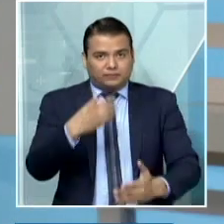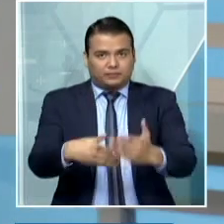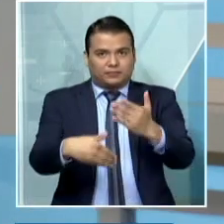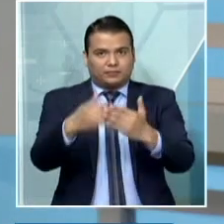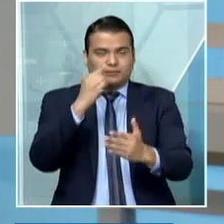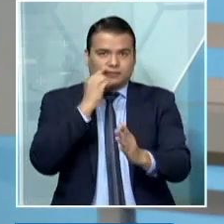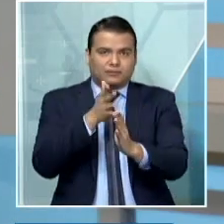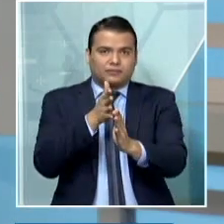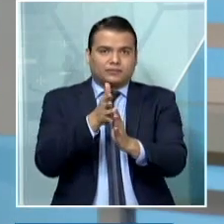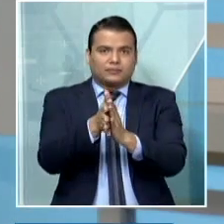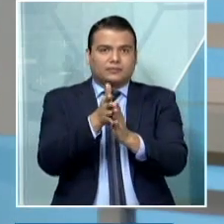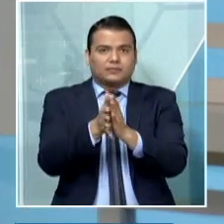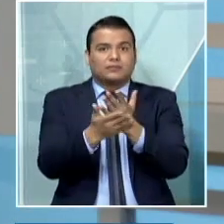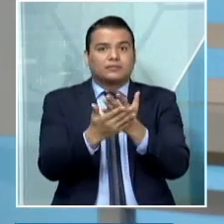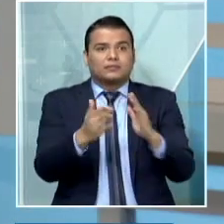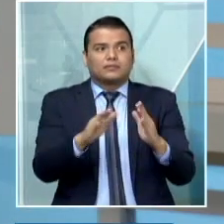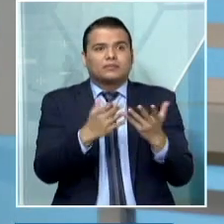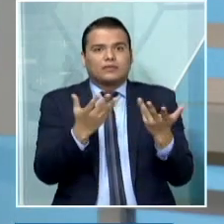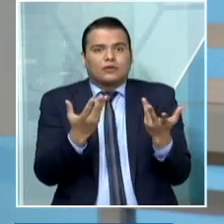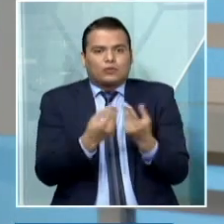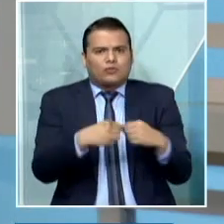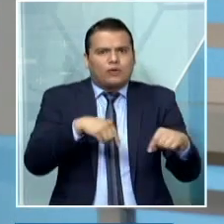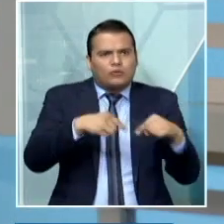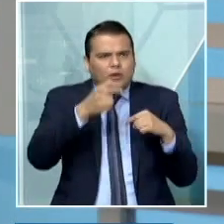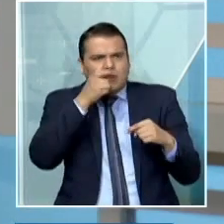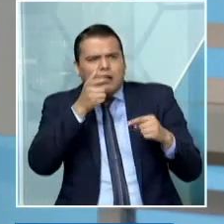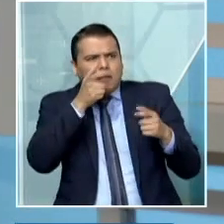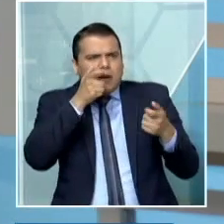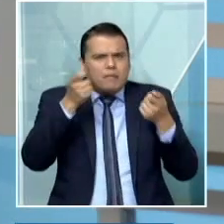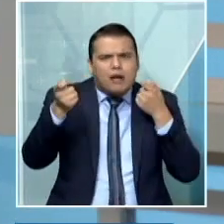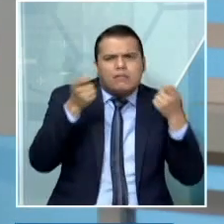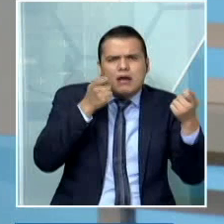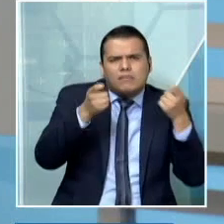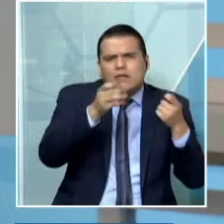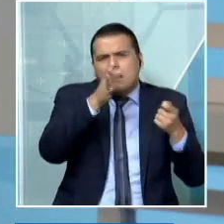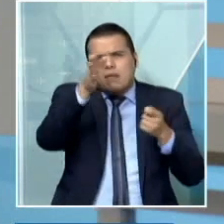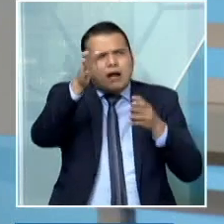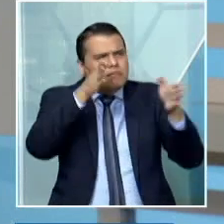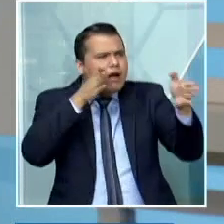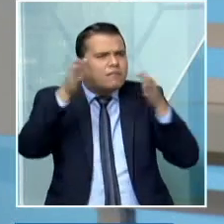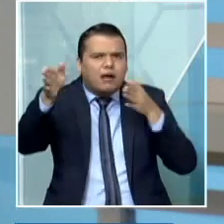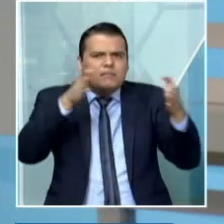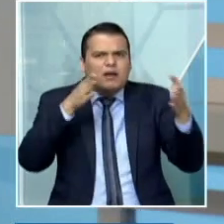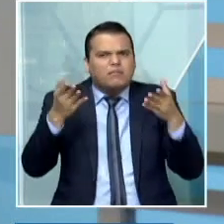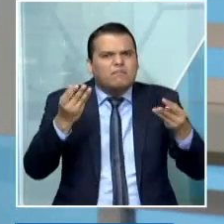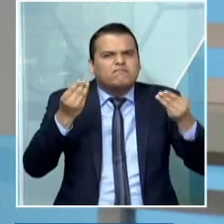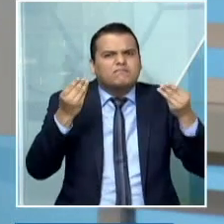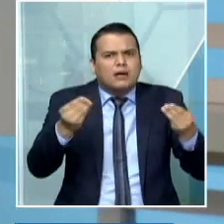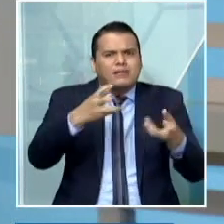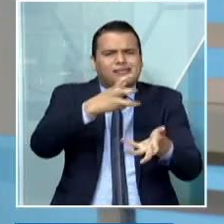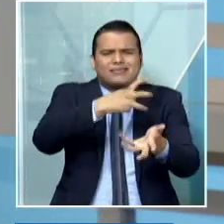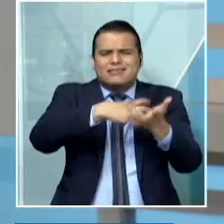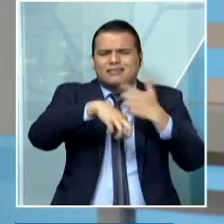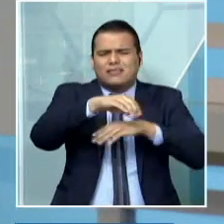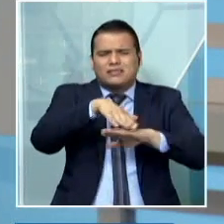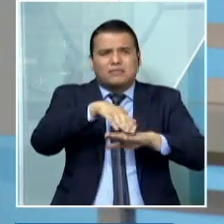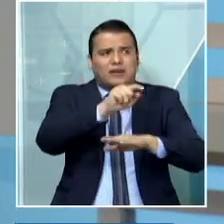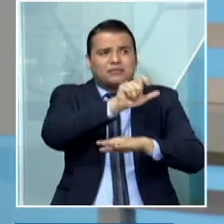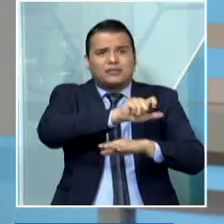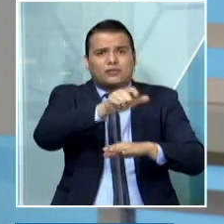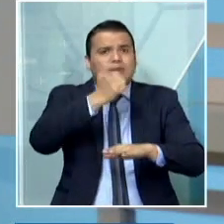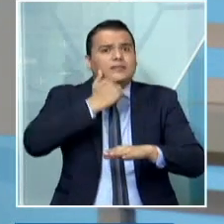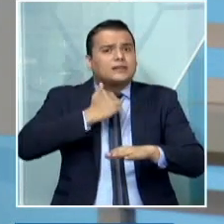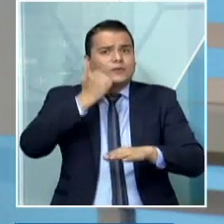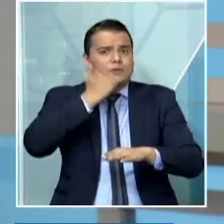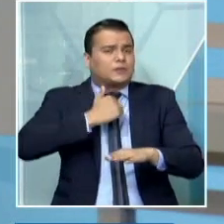Iniciamos con las noticias. A fondo tuvieron que emplearse las autoridades durante el fin de semana para contrarrestar la avalancha de infracciones al decreto que buscaba